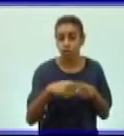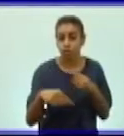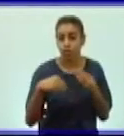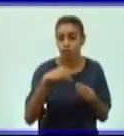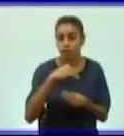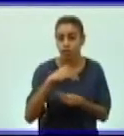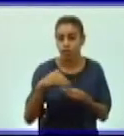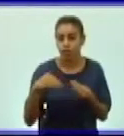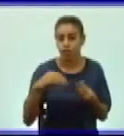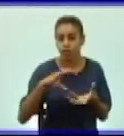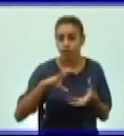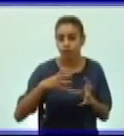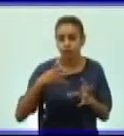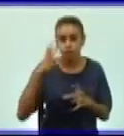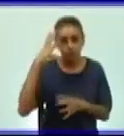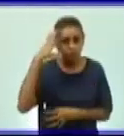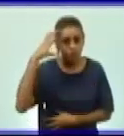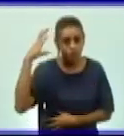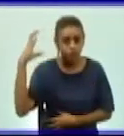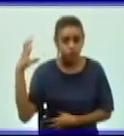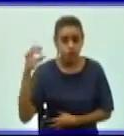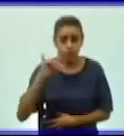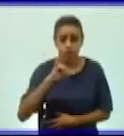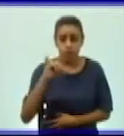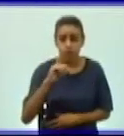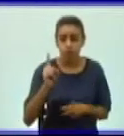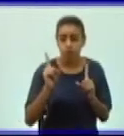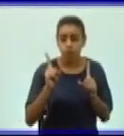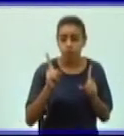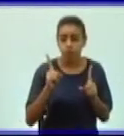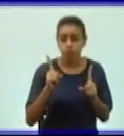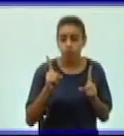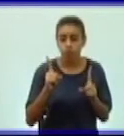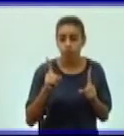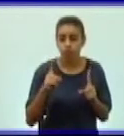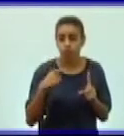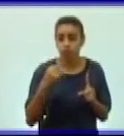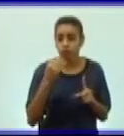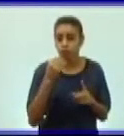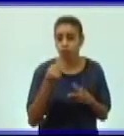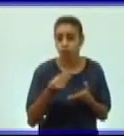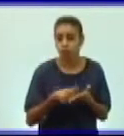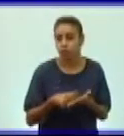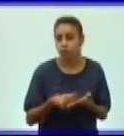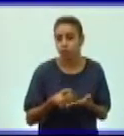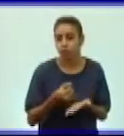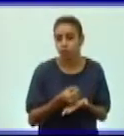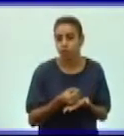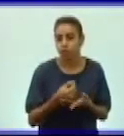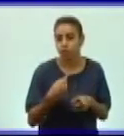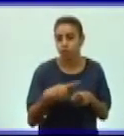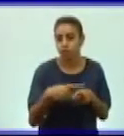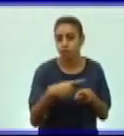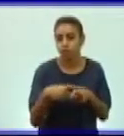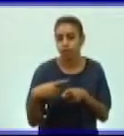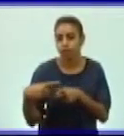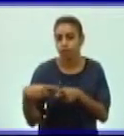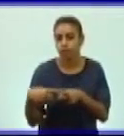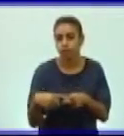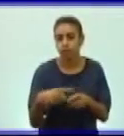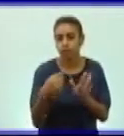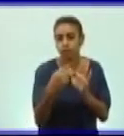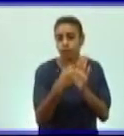políticas que van a disputar también ese poder para llegar a ocupar responsabilidad política en la dirección del país. Y todos estos elementos